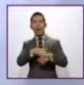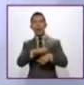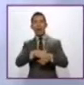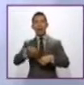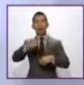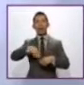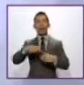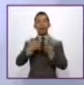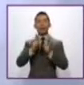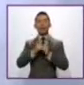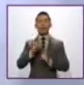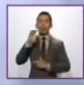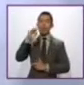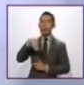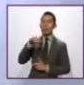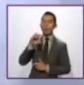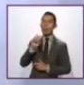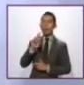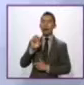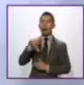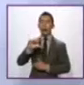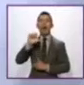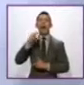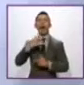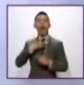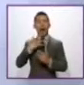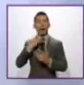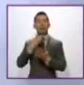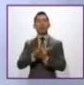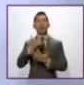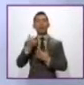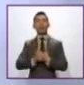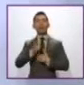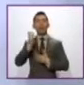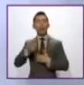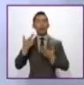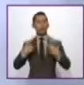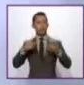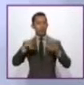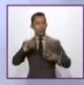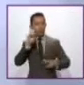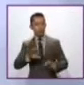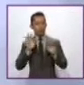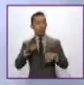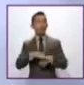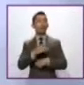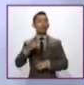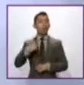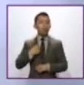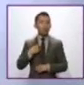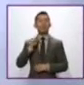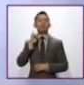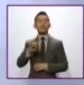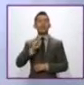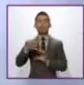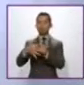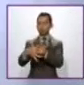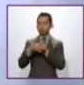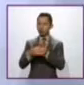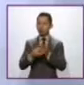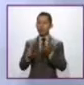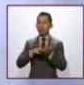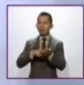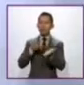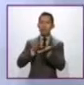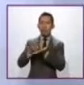de Morena, decirle que aquí sí hay proyecto, que aquí sí se van a ver representados, porque yo sí voy a tener una relación institucional